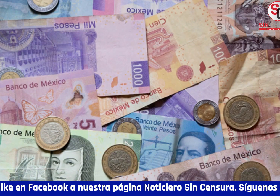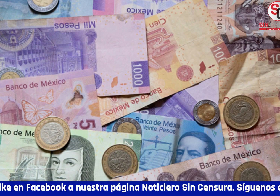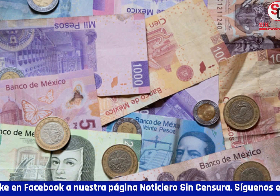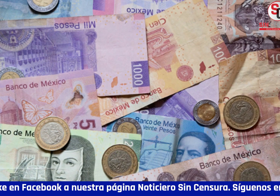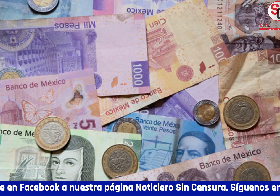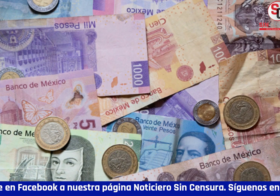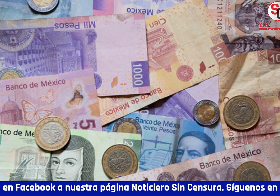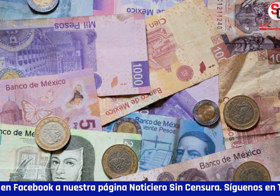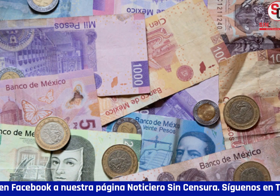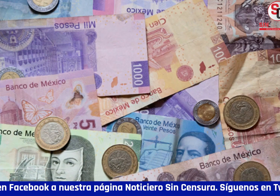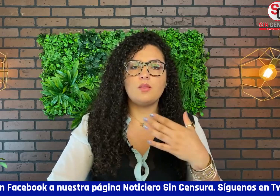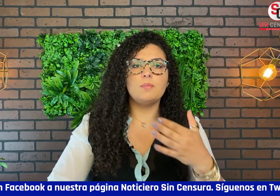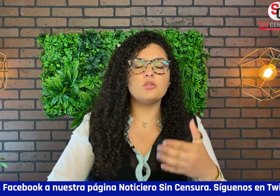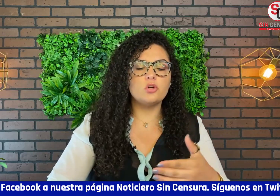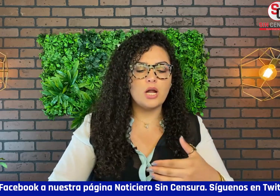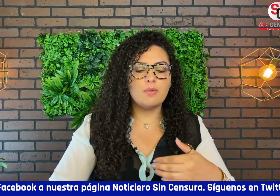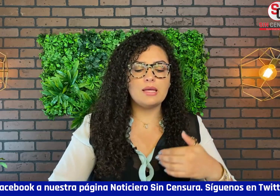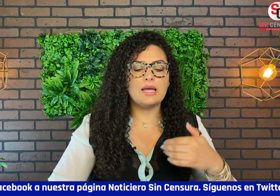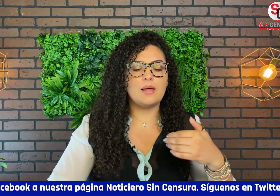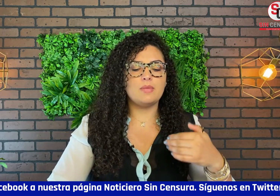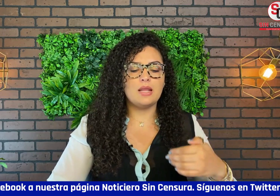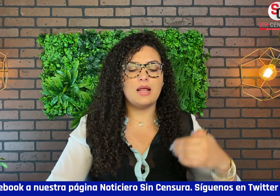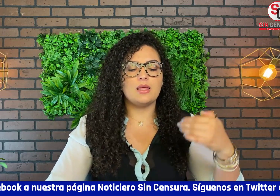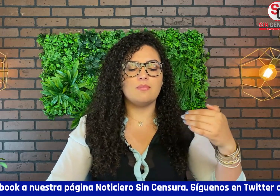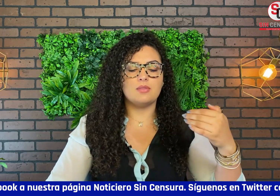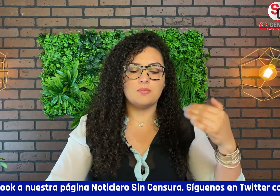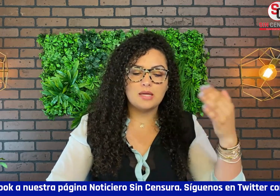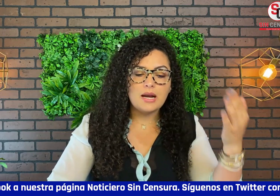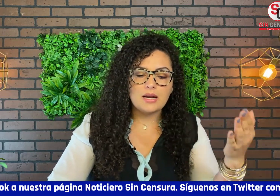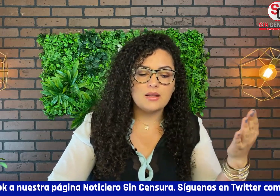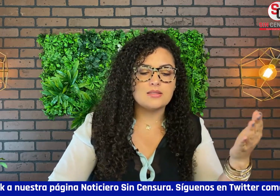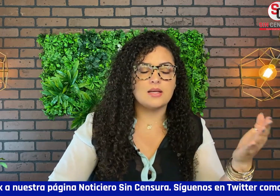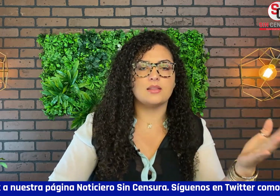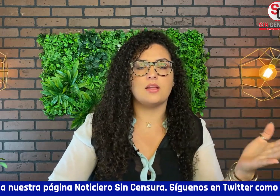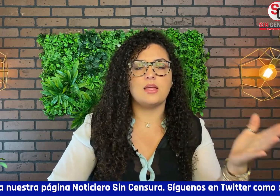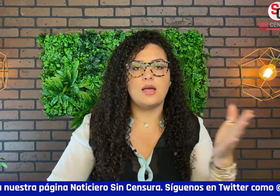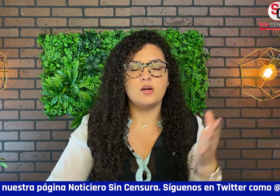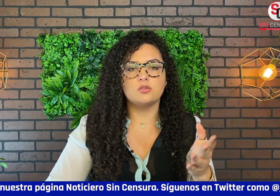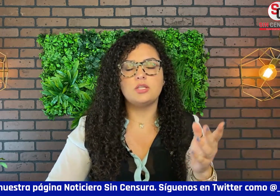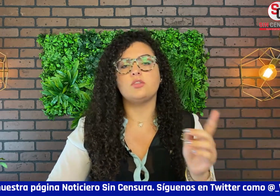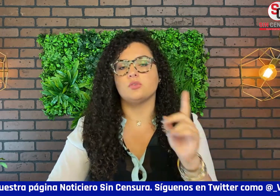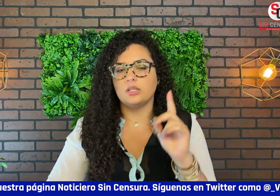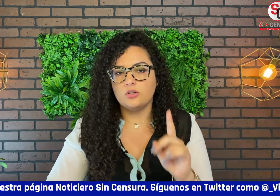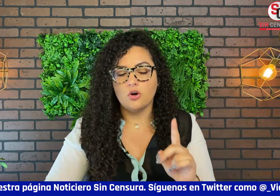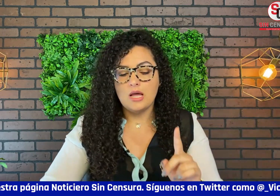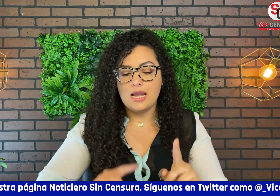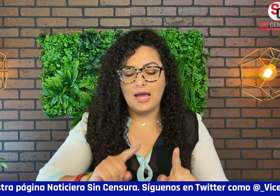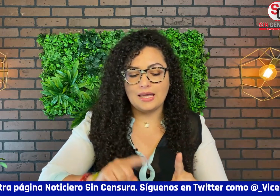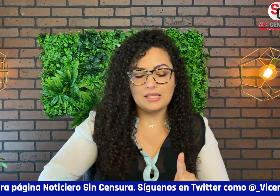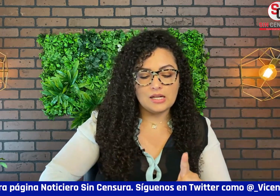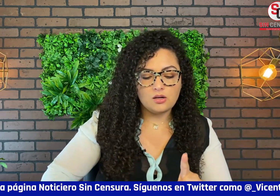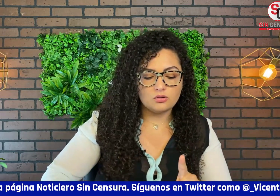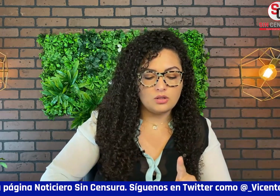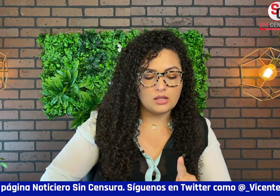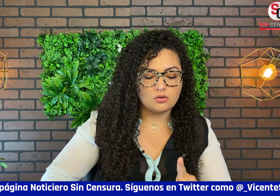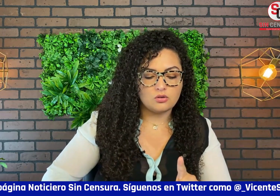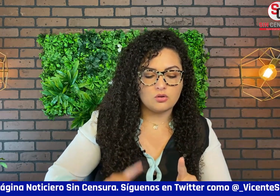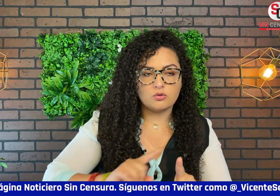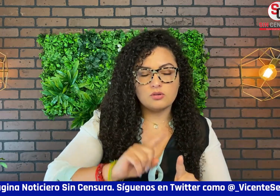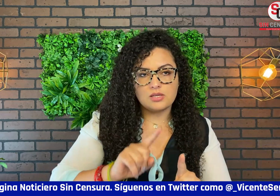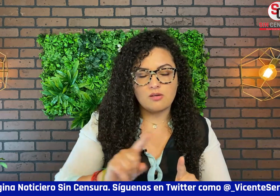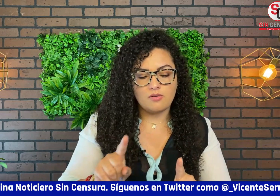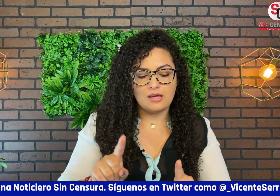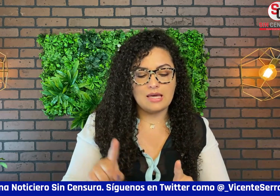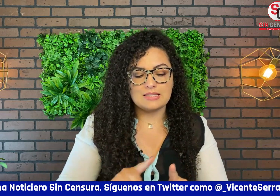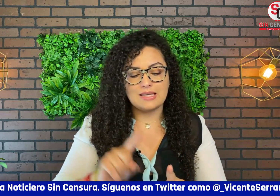la mesa porque mencionaban que la minera de Micarán es la que tenía el contrato, y no, la que tiene el contrato